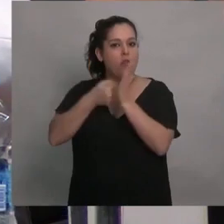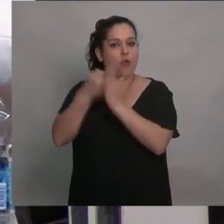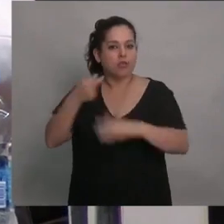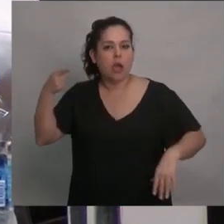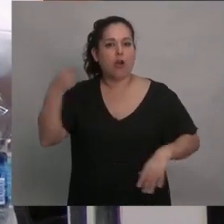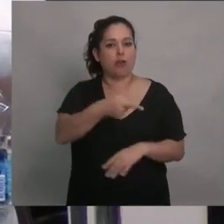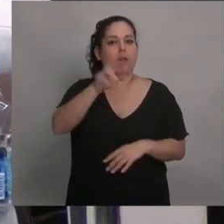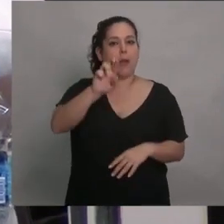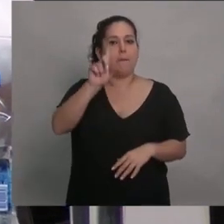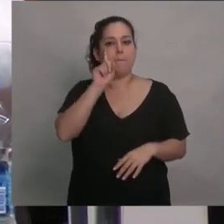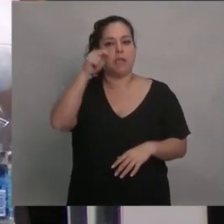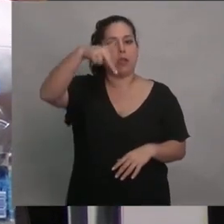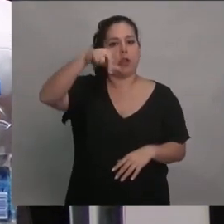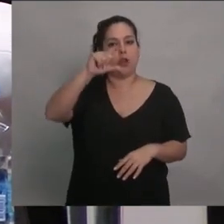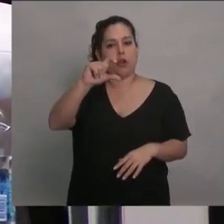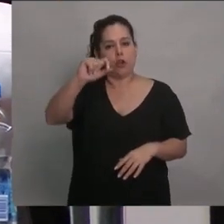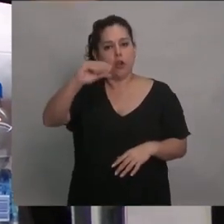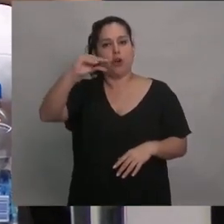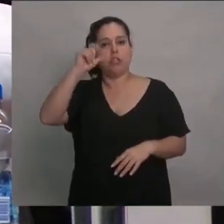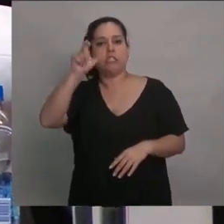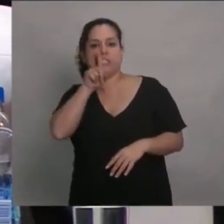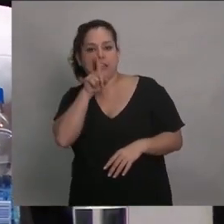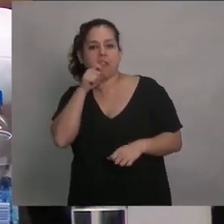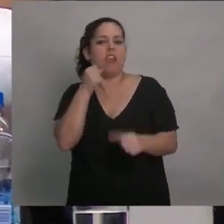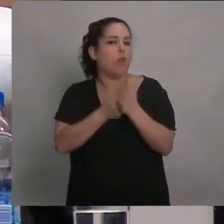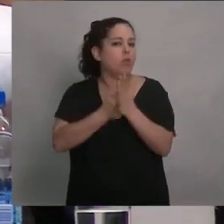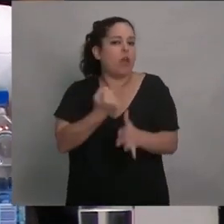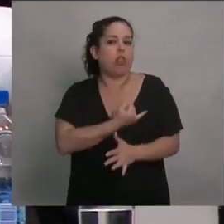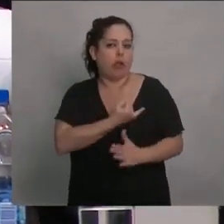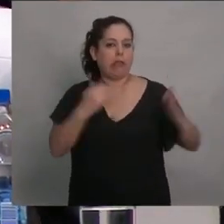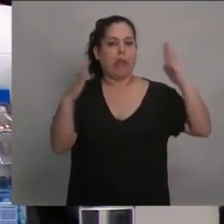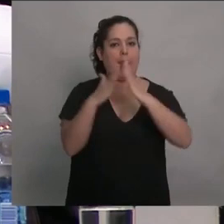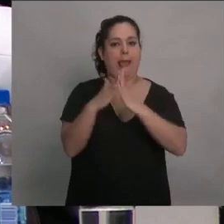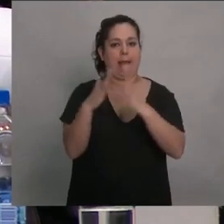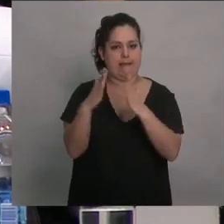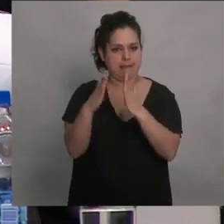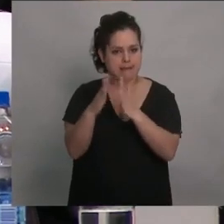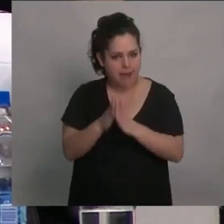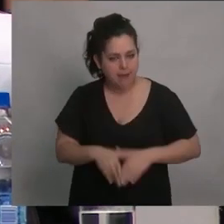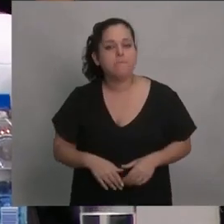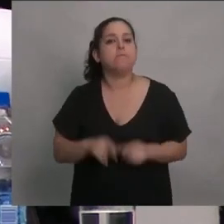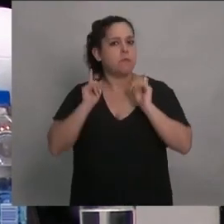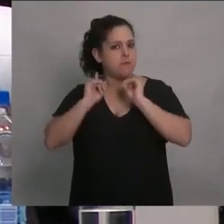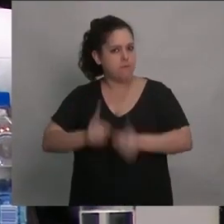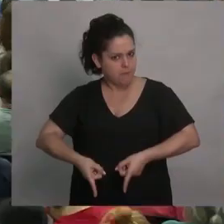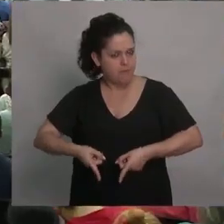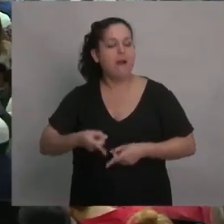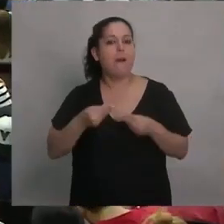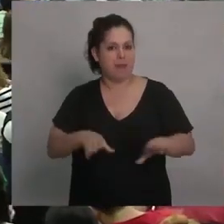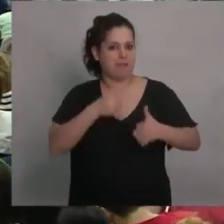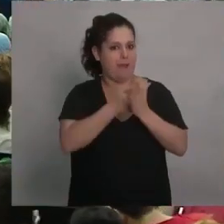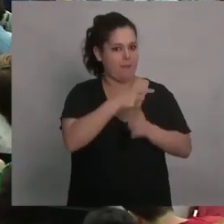Pinochet: democracia en el país y en la casa. Y encima, seguimos poniendo, después